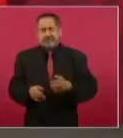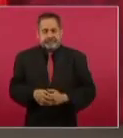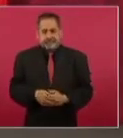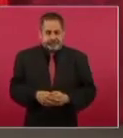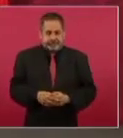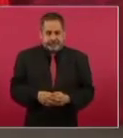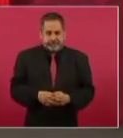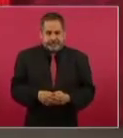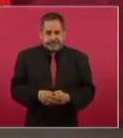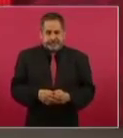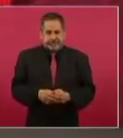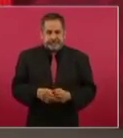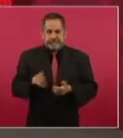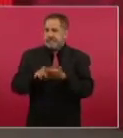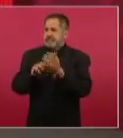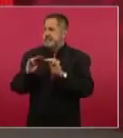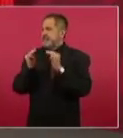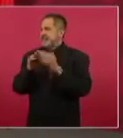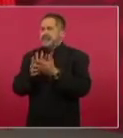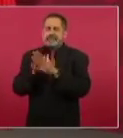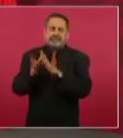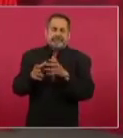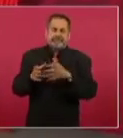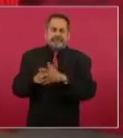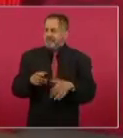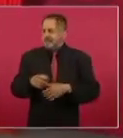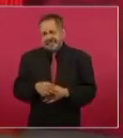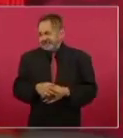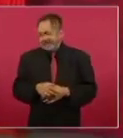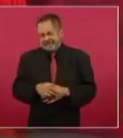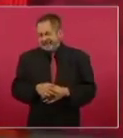por el crimen organizado en México, no es cierto,